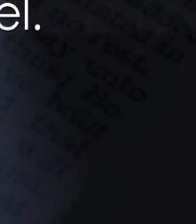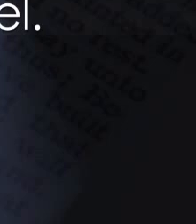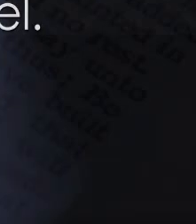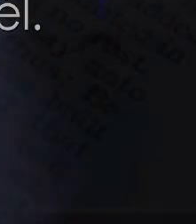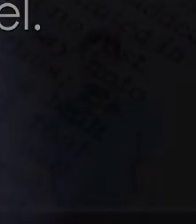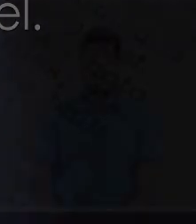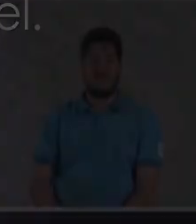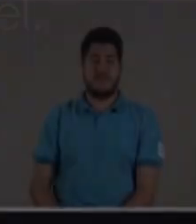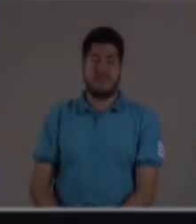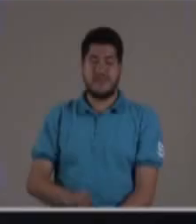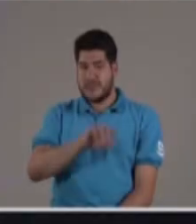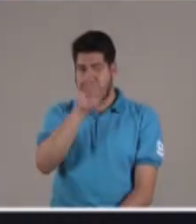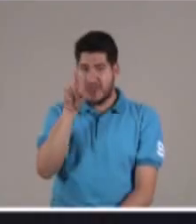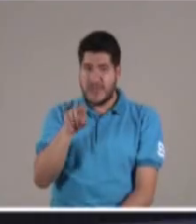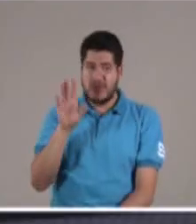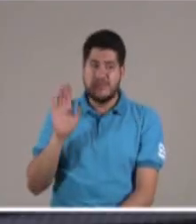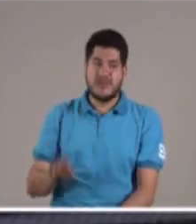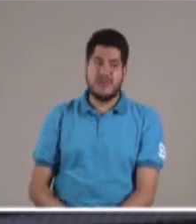ah